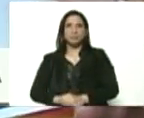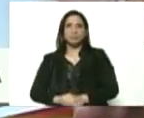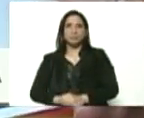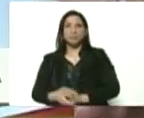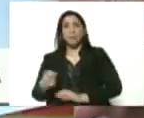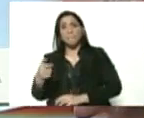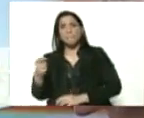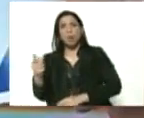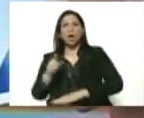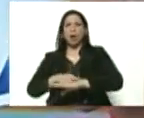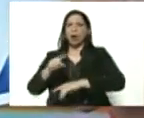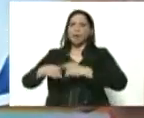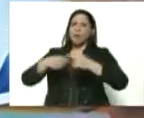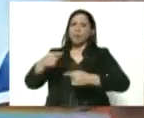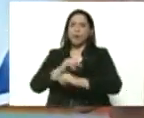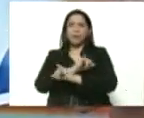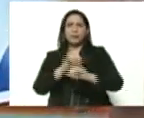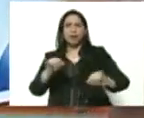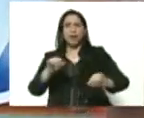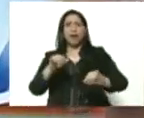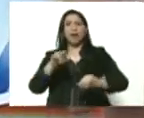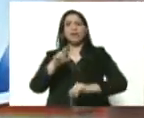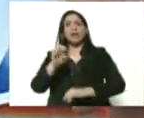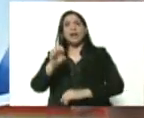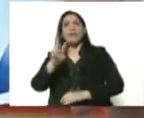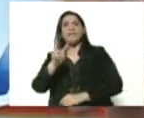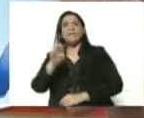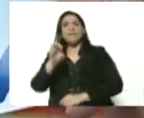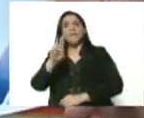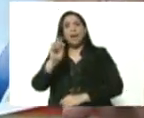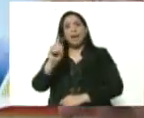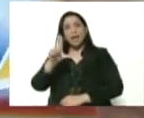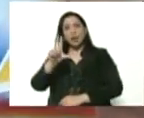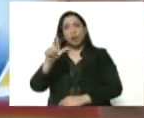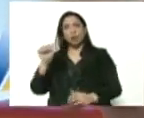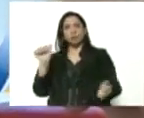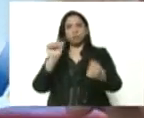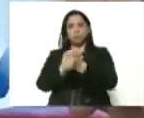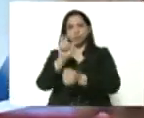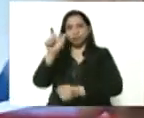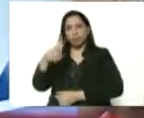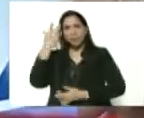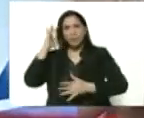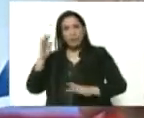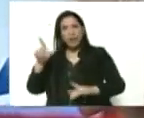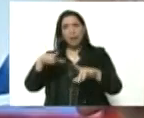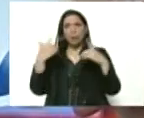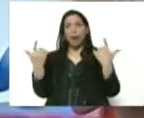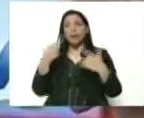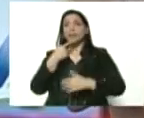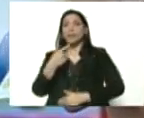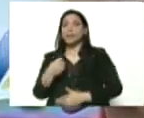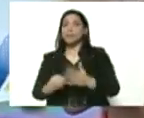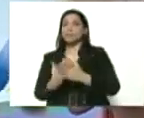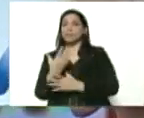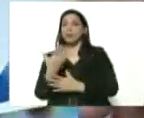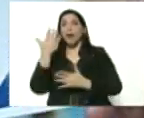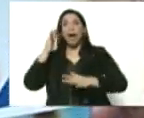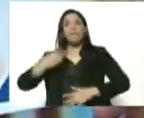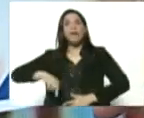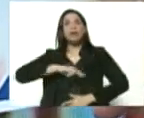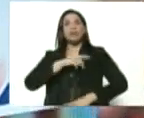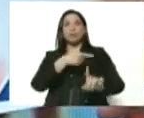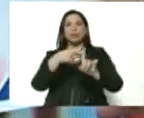pocas horas después de que Néstor Reverol informara de haber abortado un presunto alzamiento en La Guaira, afloran señales de que se trata de un falso